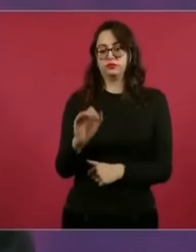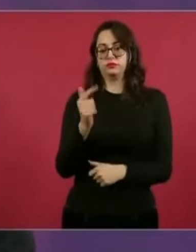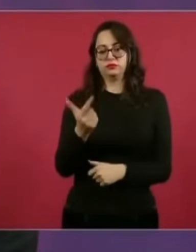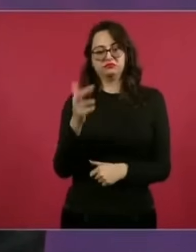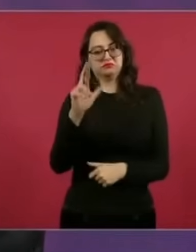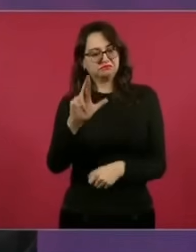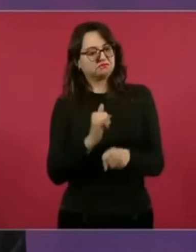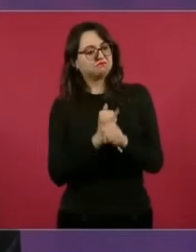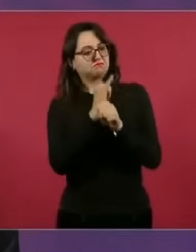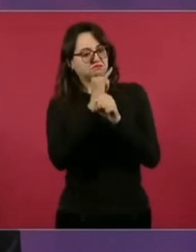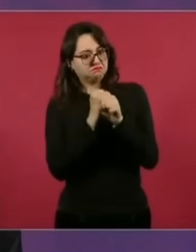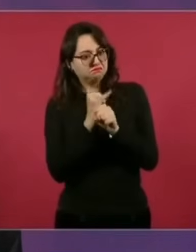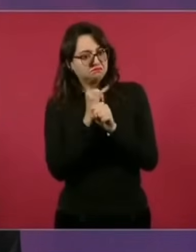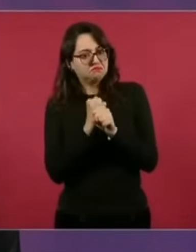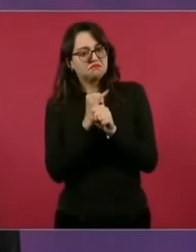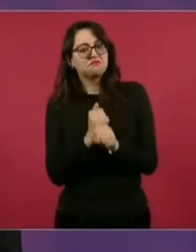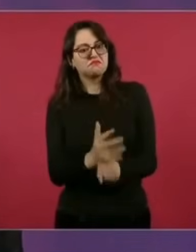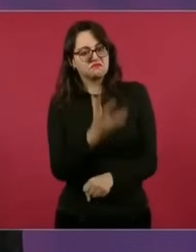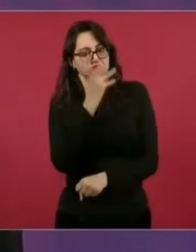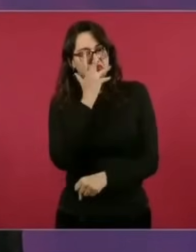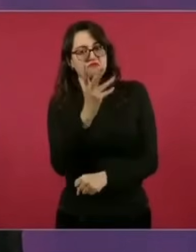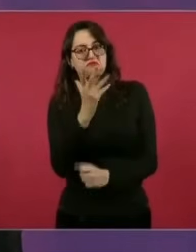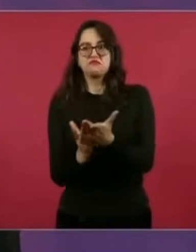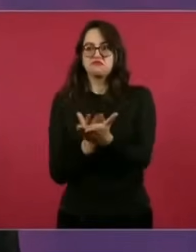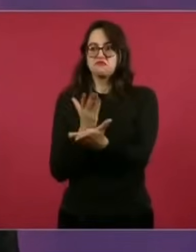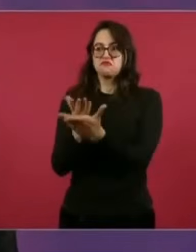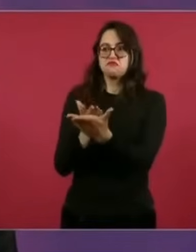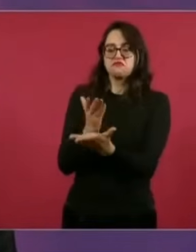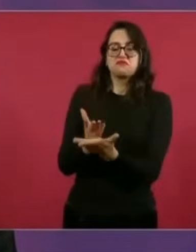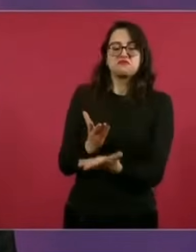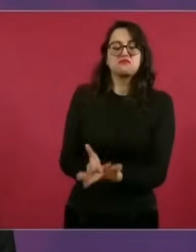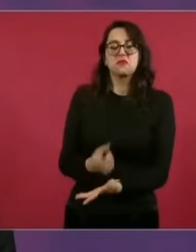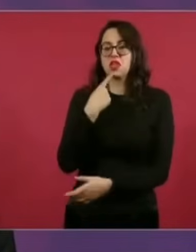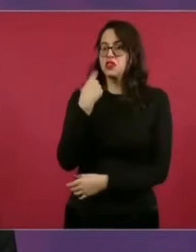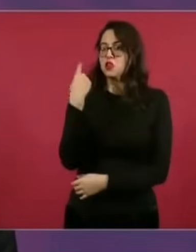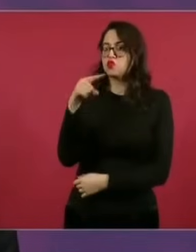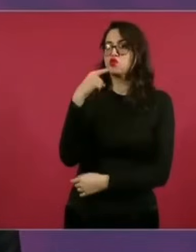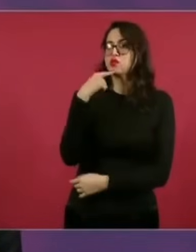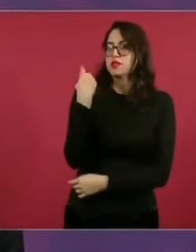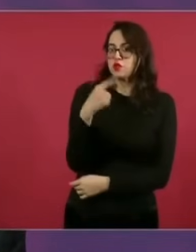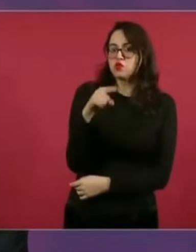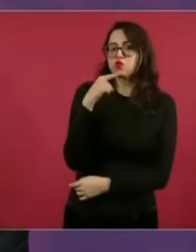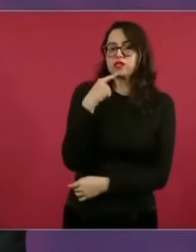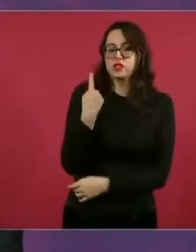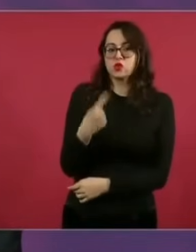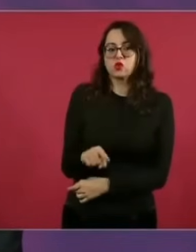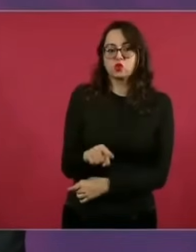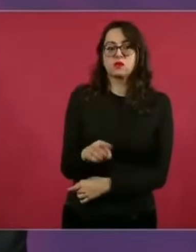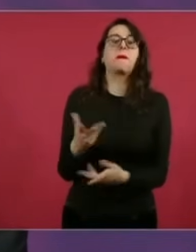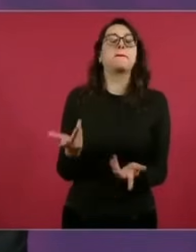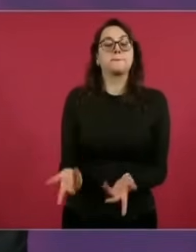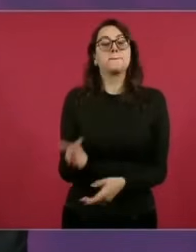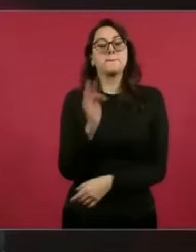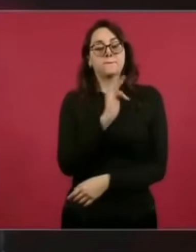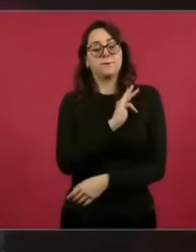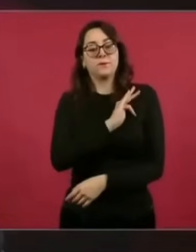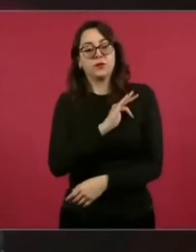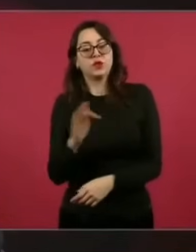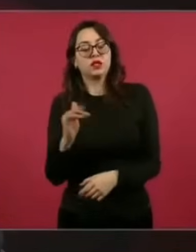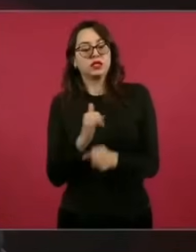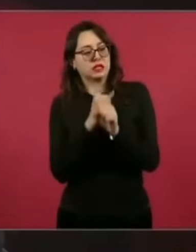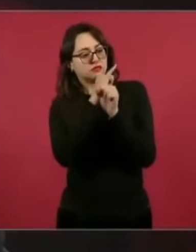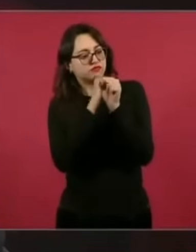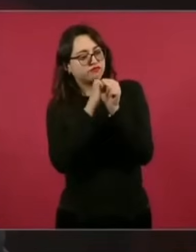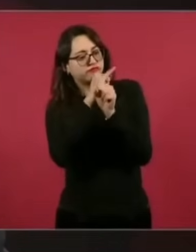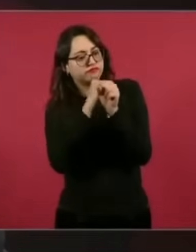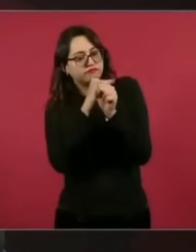Secretaría de Gobernación, y una vez que se presenten las denuncias correspondientes y se lleven a cabo las